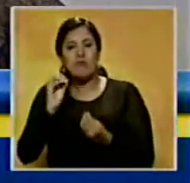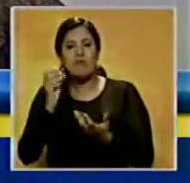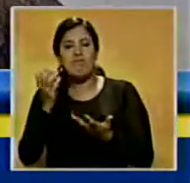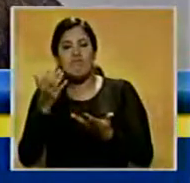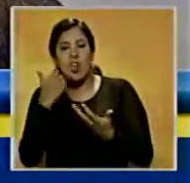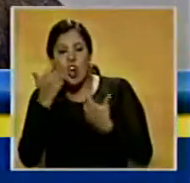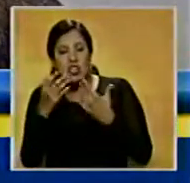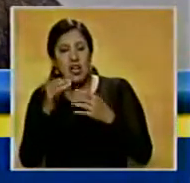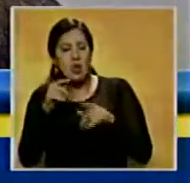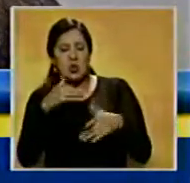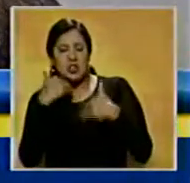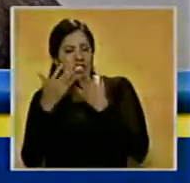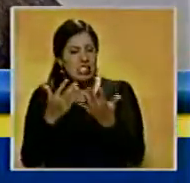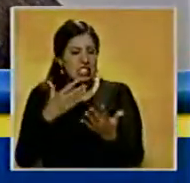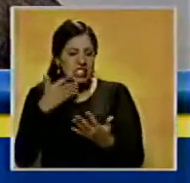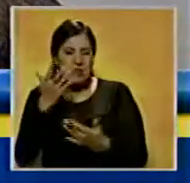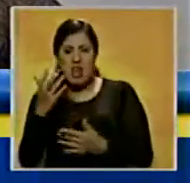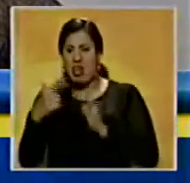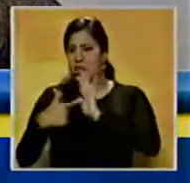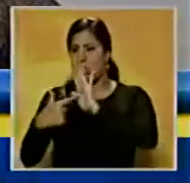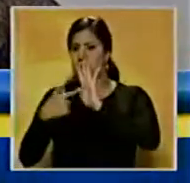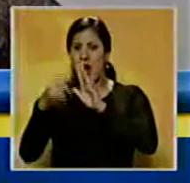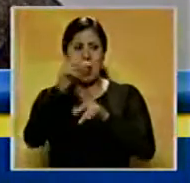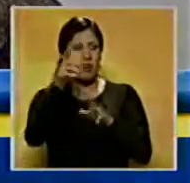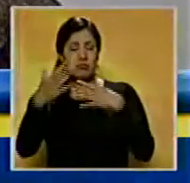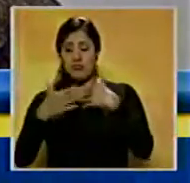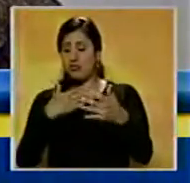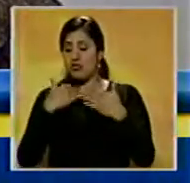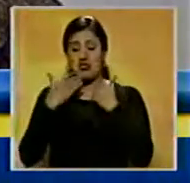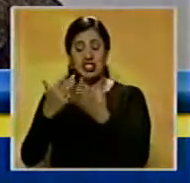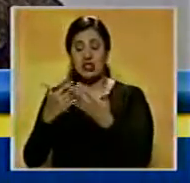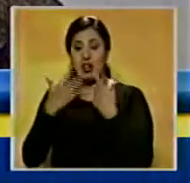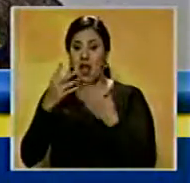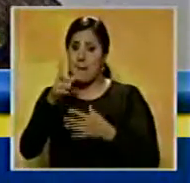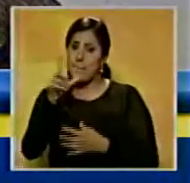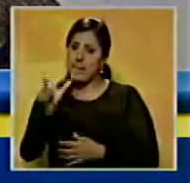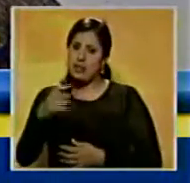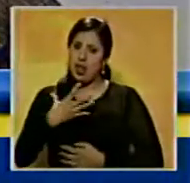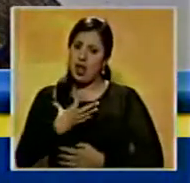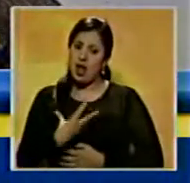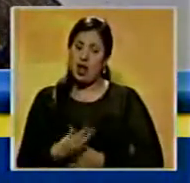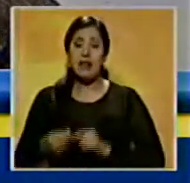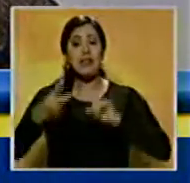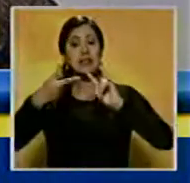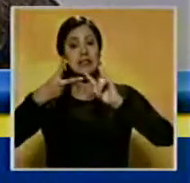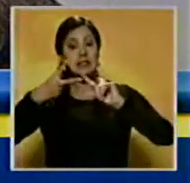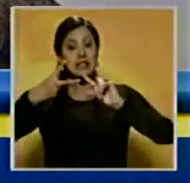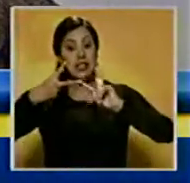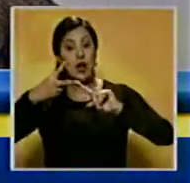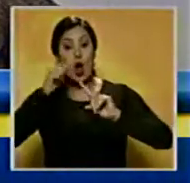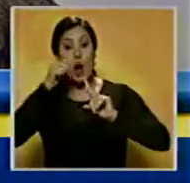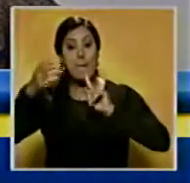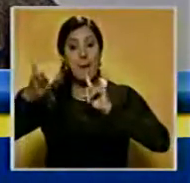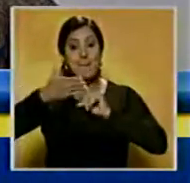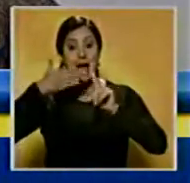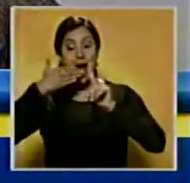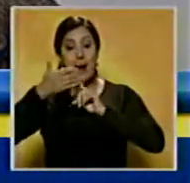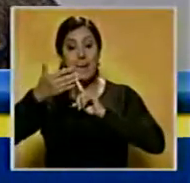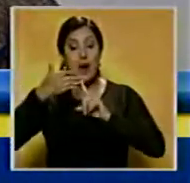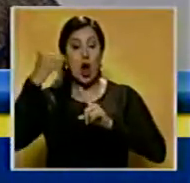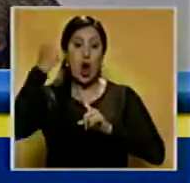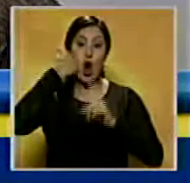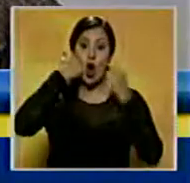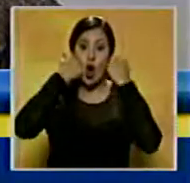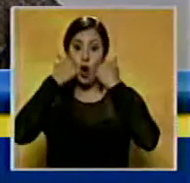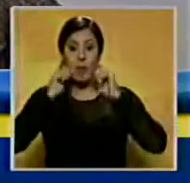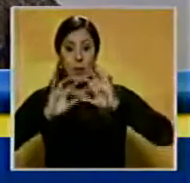ofende, degrada a la mujer, la ridiculiza en público. En una segunda fase el hombre ya llega a la agresión física como tal, que son los